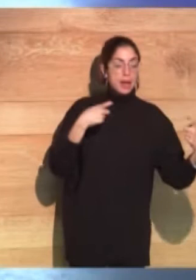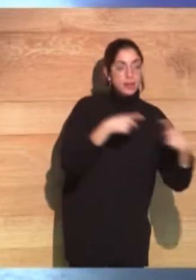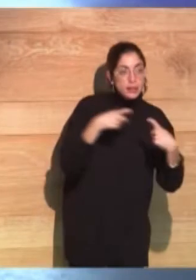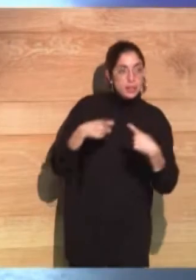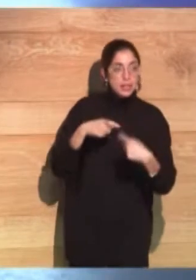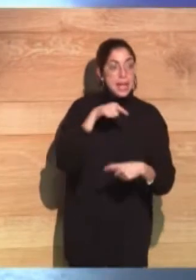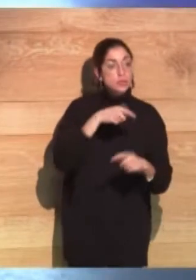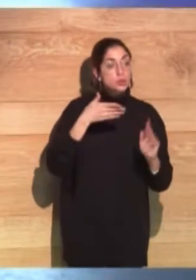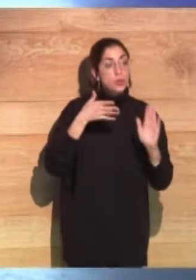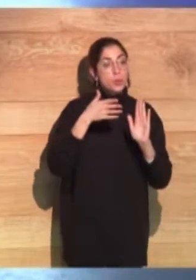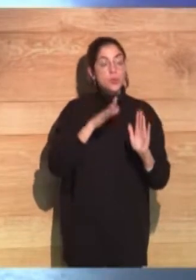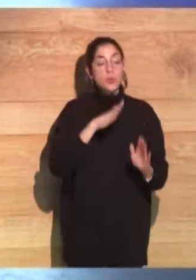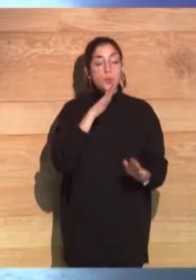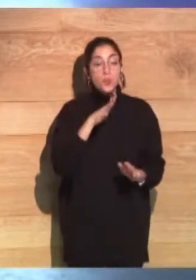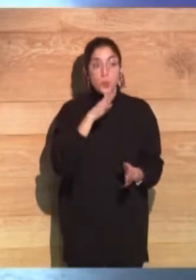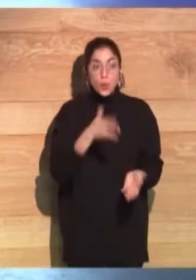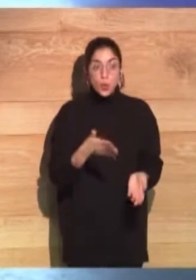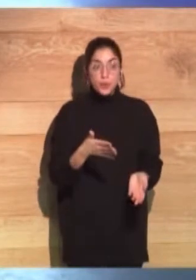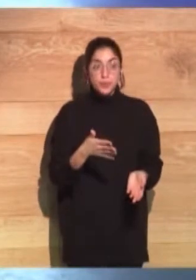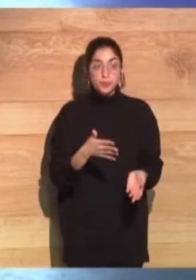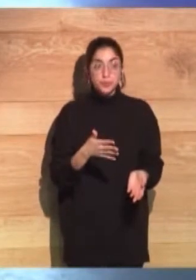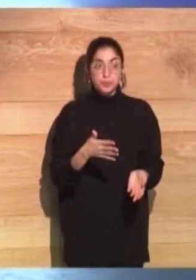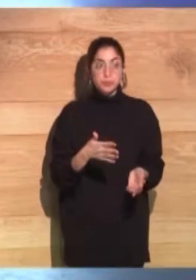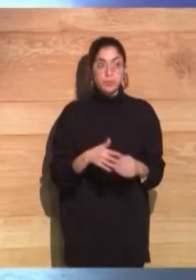a que no tienen